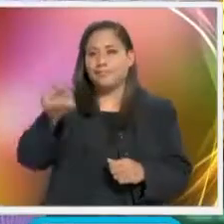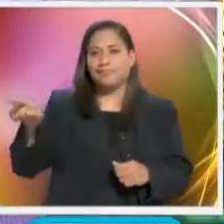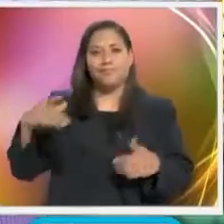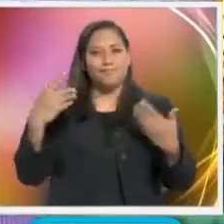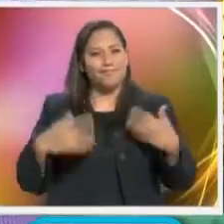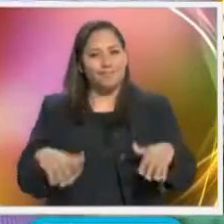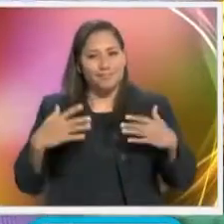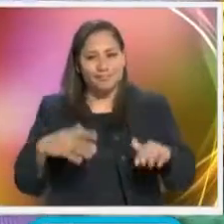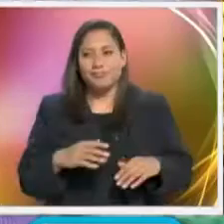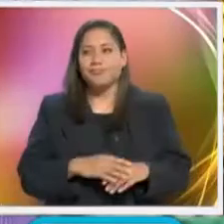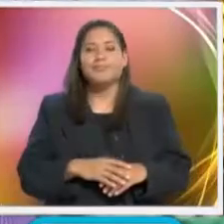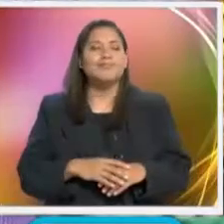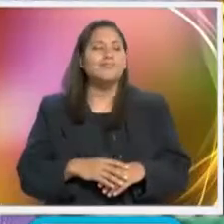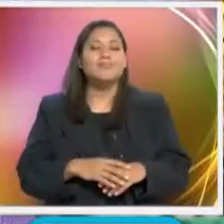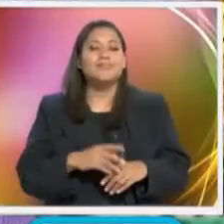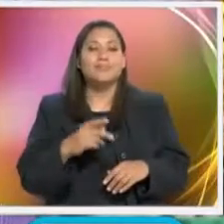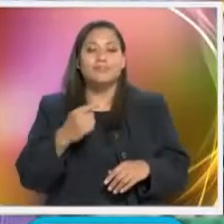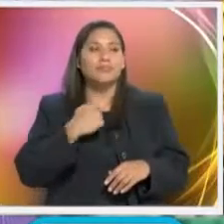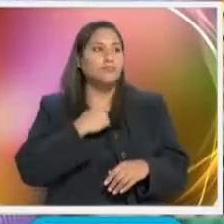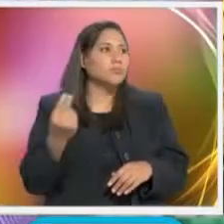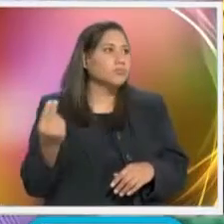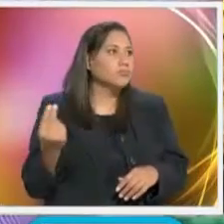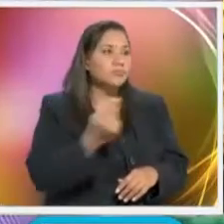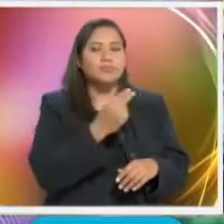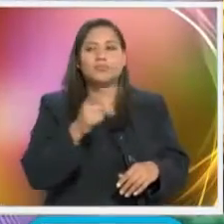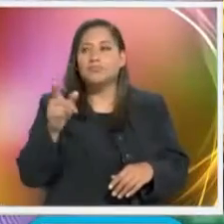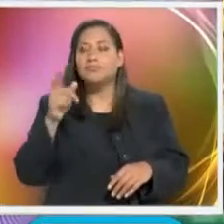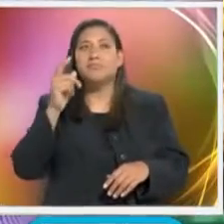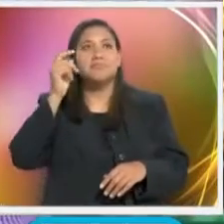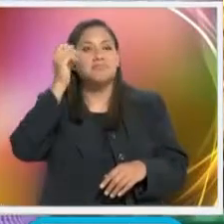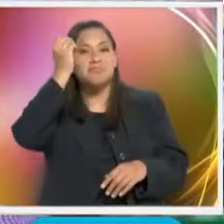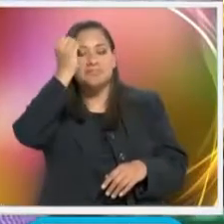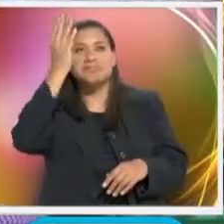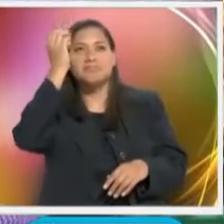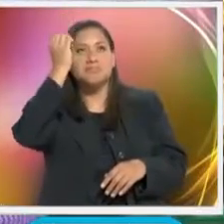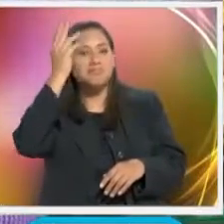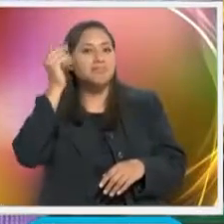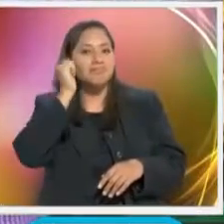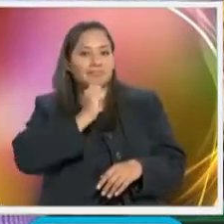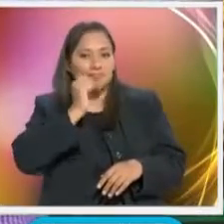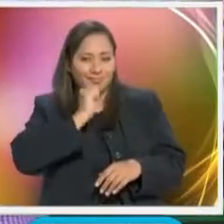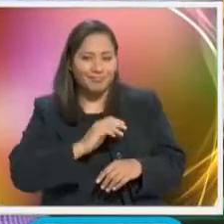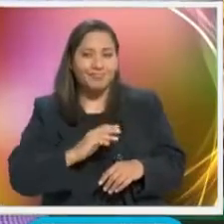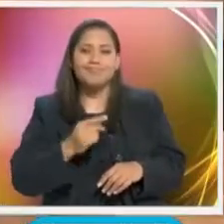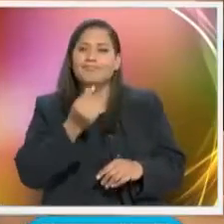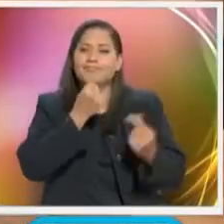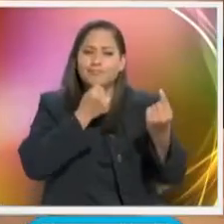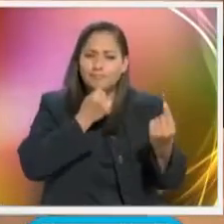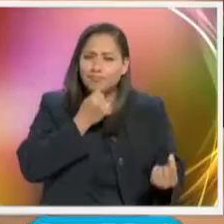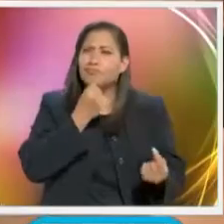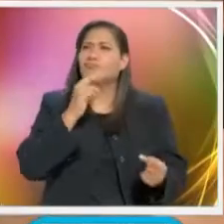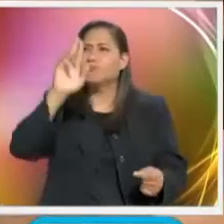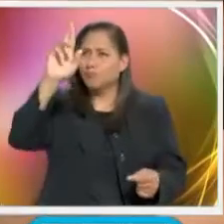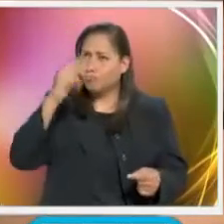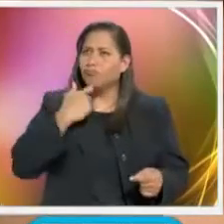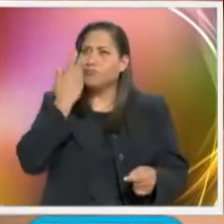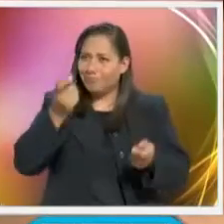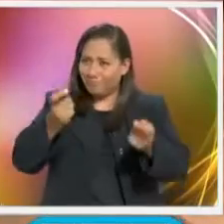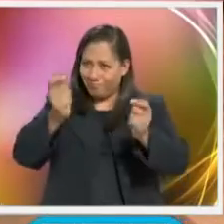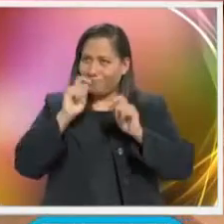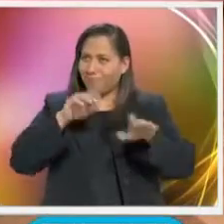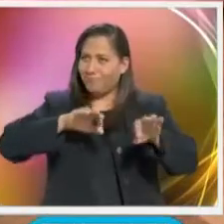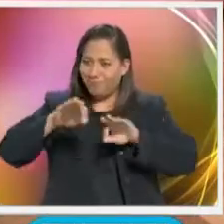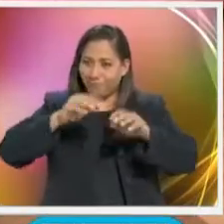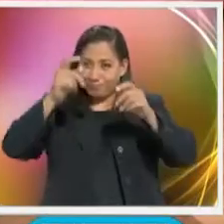híjole, que hasta que no los necesitamos, como que no los tenemos muy presentes, ¿no? ¿Tú crees? Porque la mayoría de los niños de chiquitos quieren ser bomberos. Quieren ser ¿no? Entonces, bomberos.